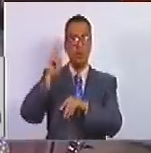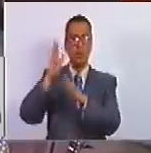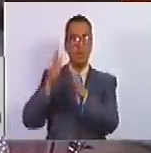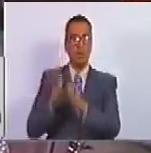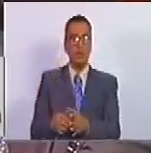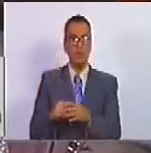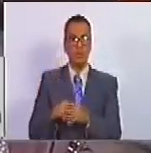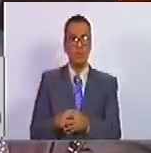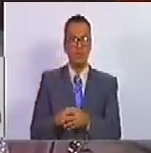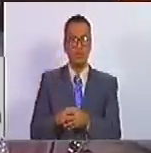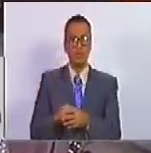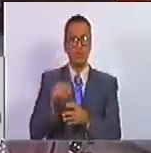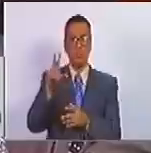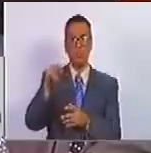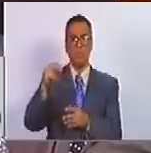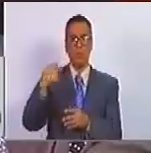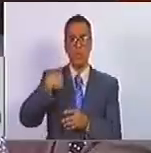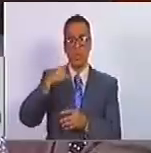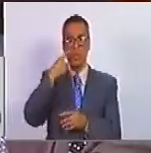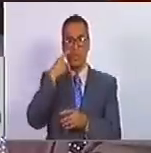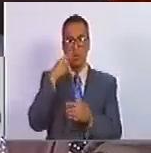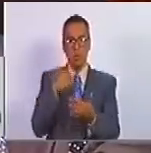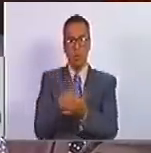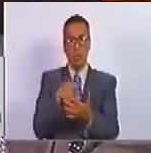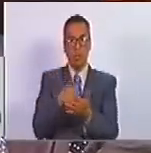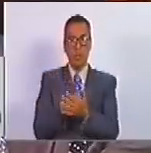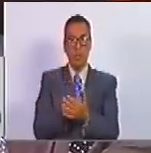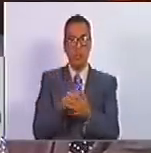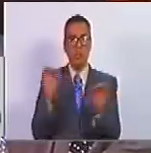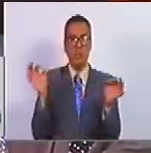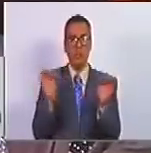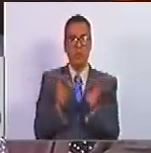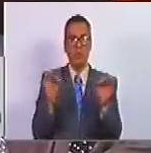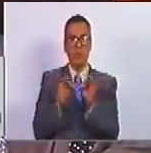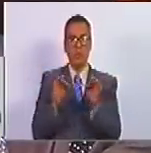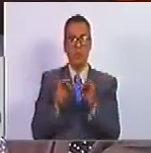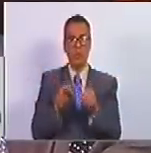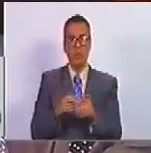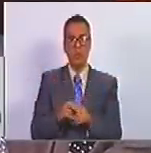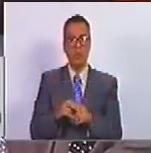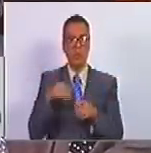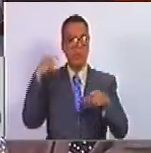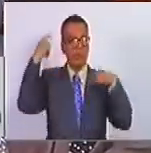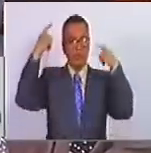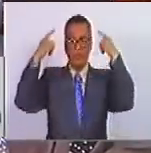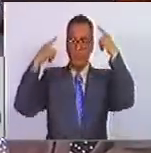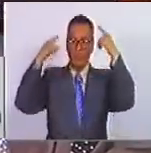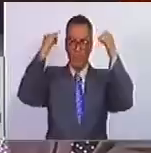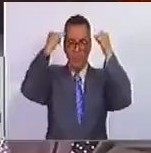venezolanista, que no apuesta a ninguna aventura,